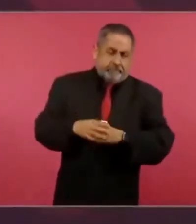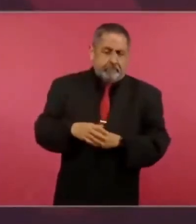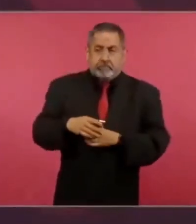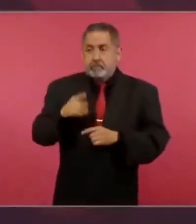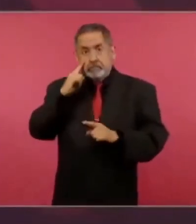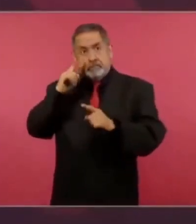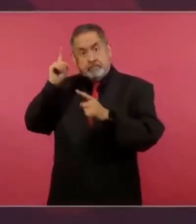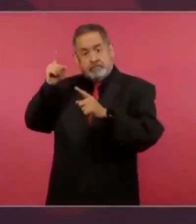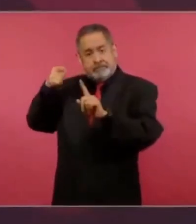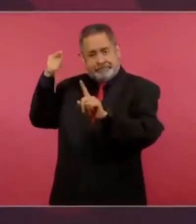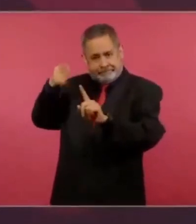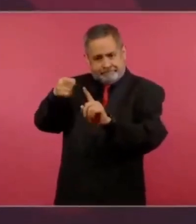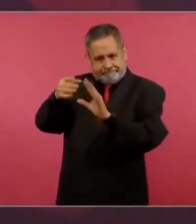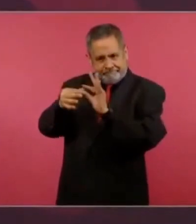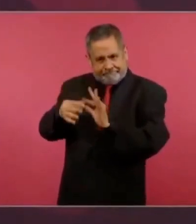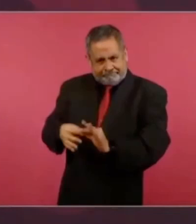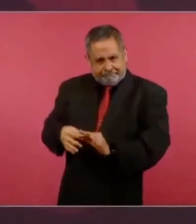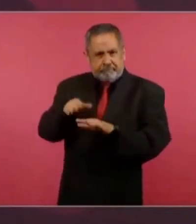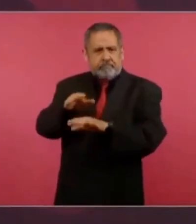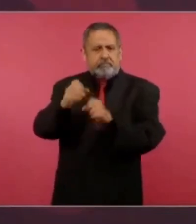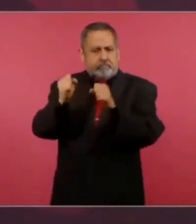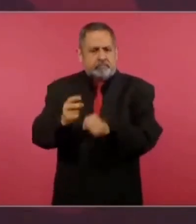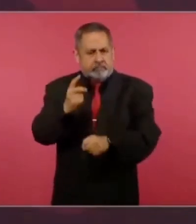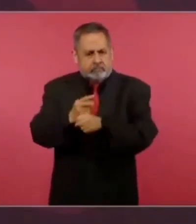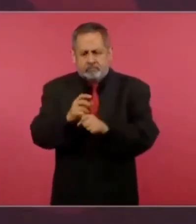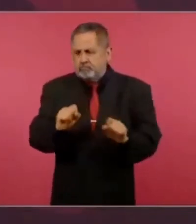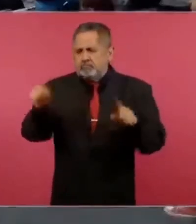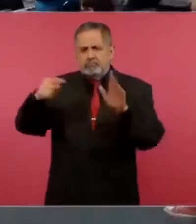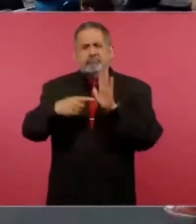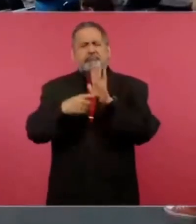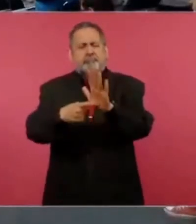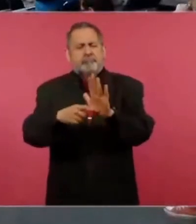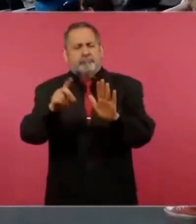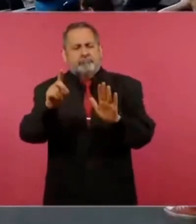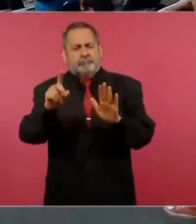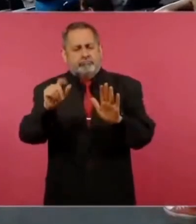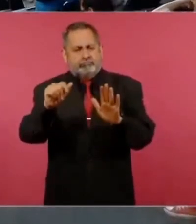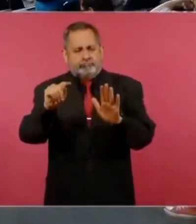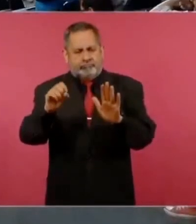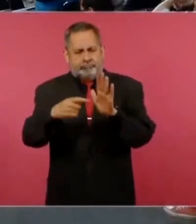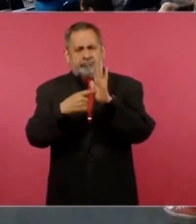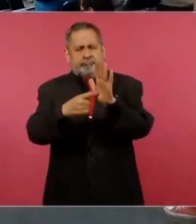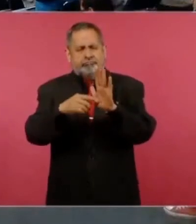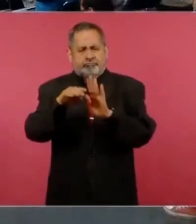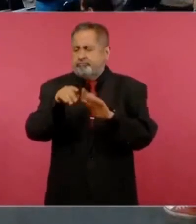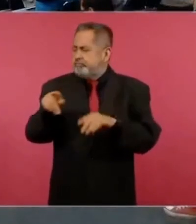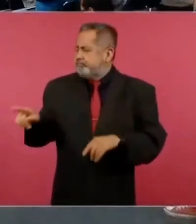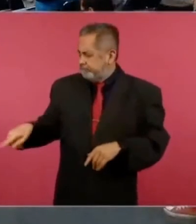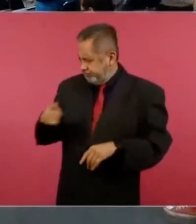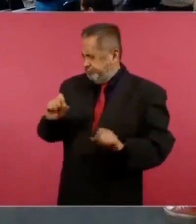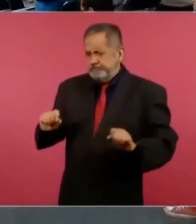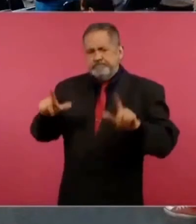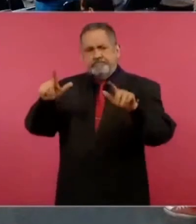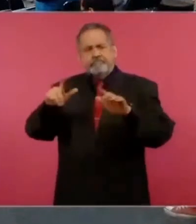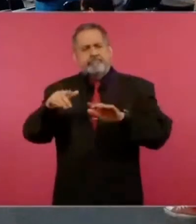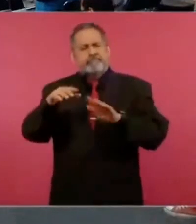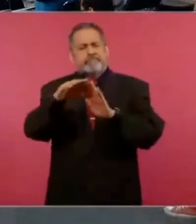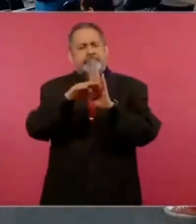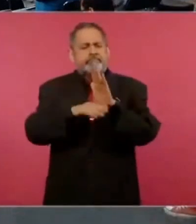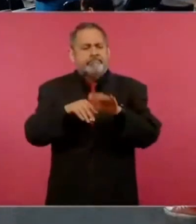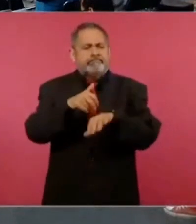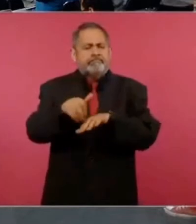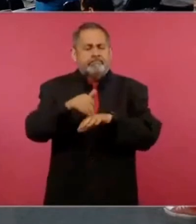específico, en lo que tiene que ver con la seguridad, mira los datos. ¿Por qué no pones los datos?